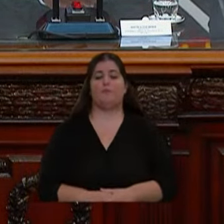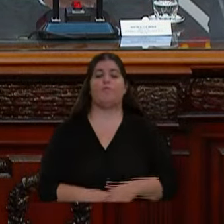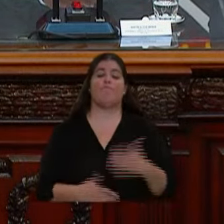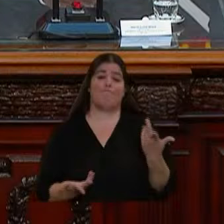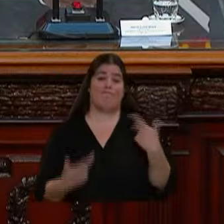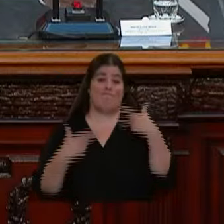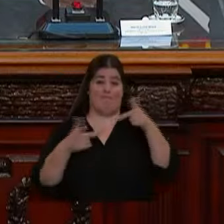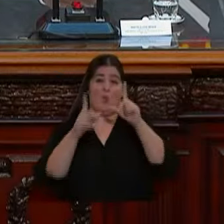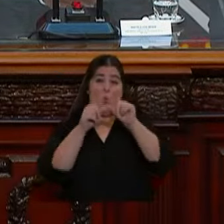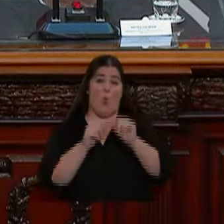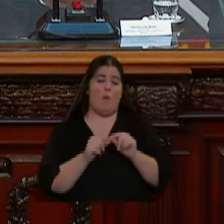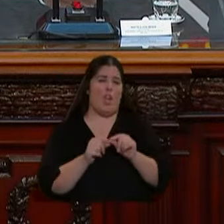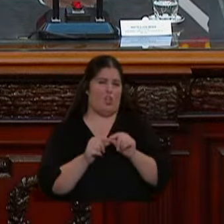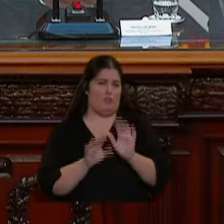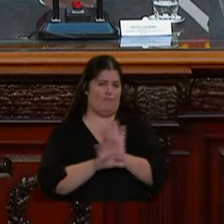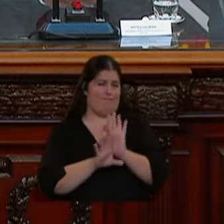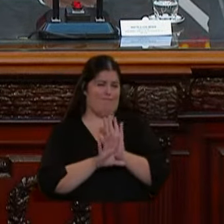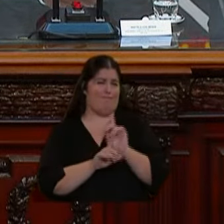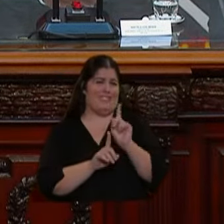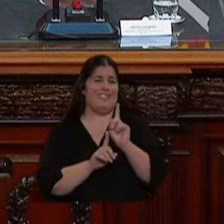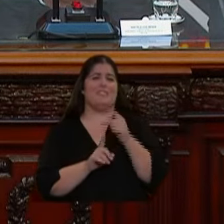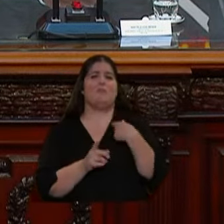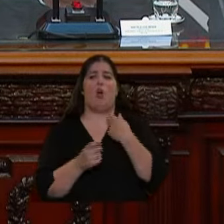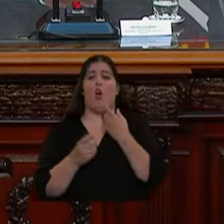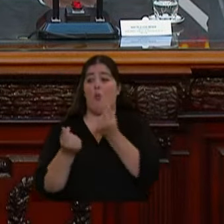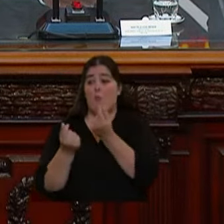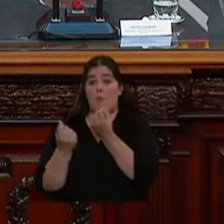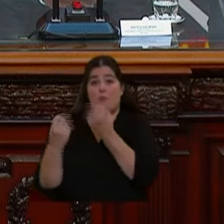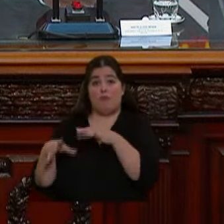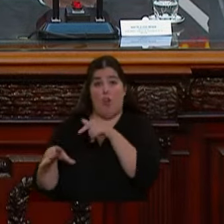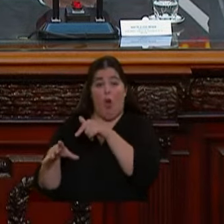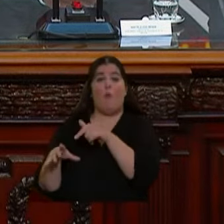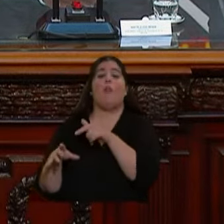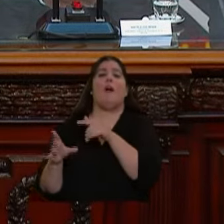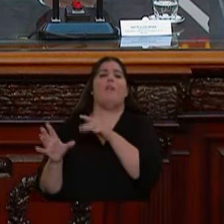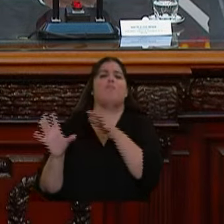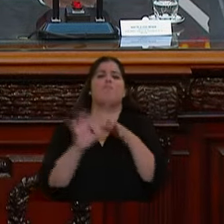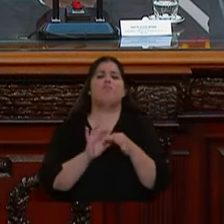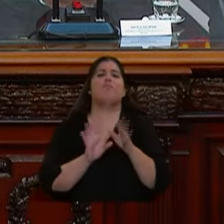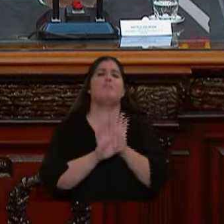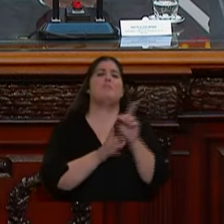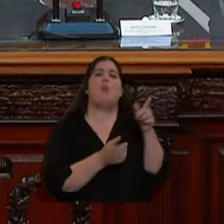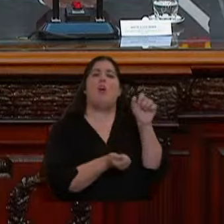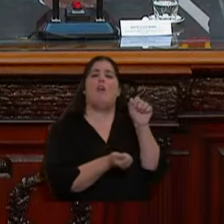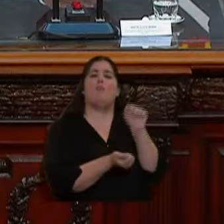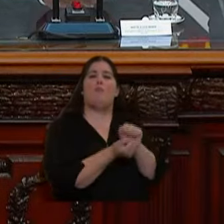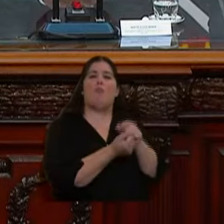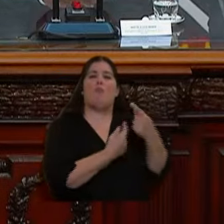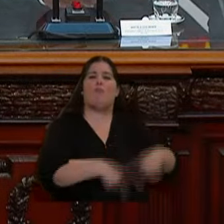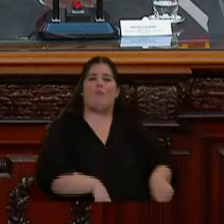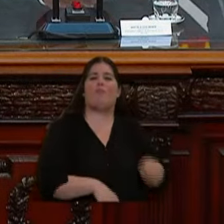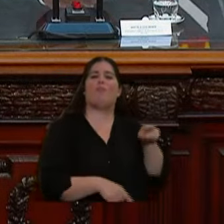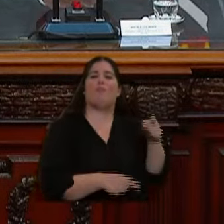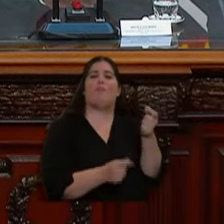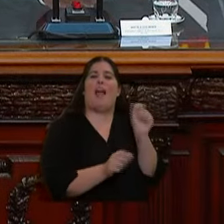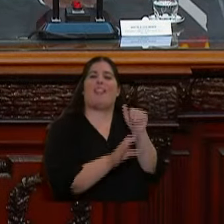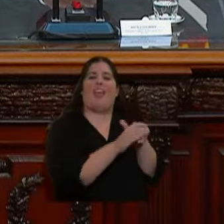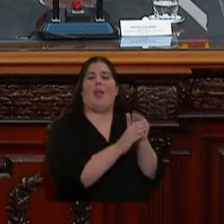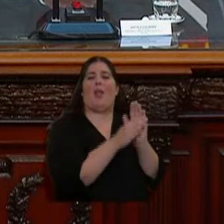Números que cuadraban de modo perfecto con el sobrante monetario y el potencial de emisión derivado de los pasivos remunerados del